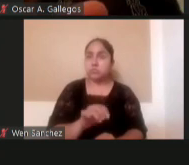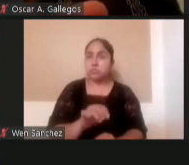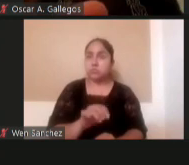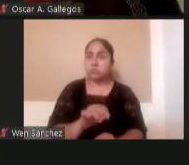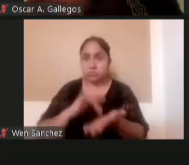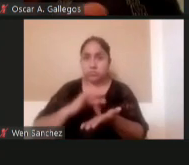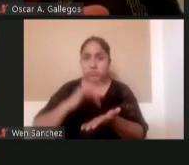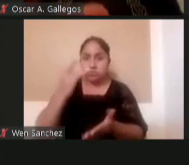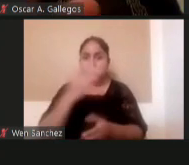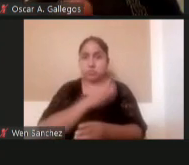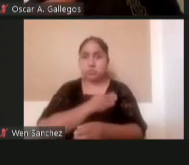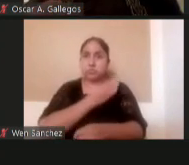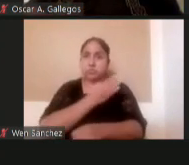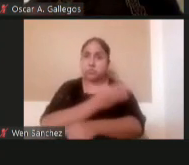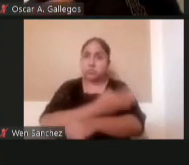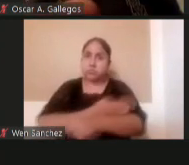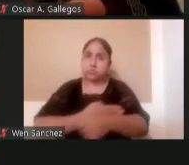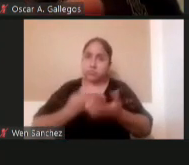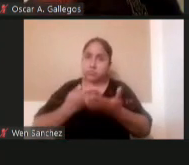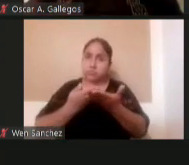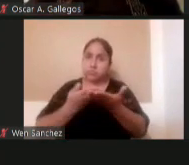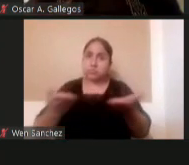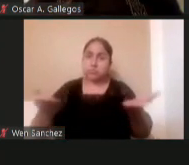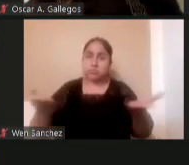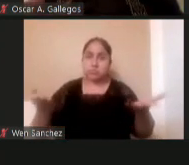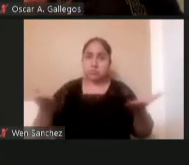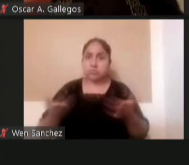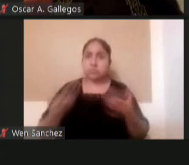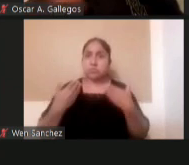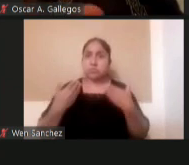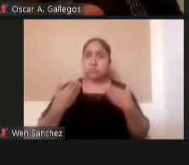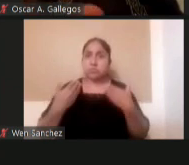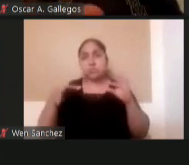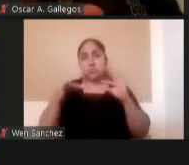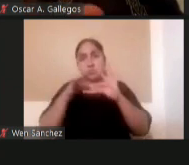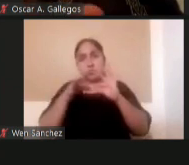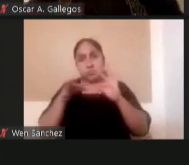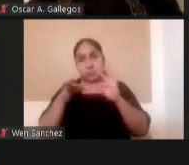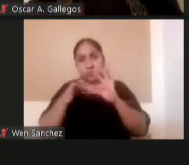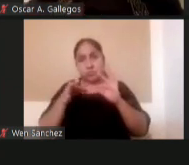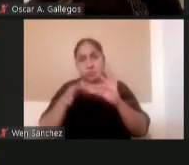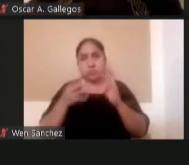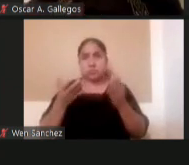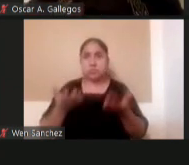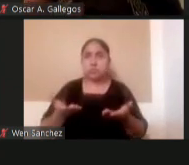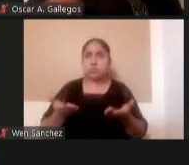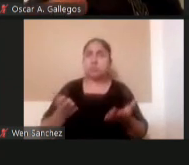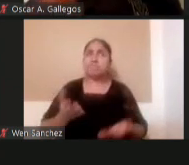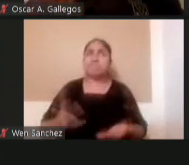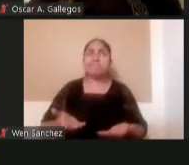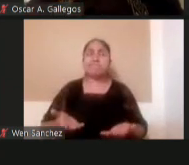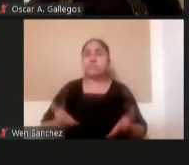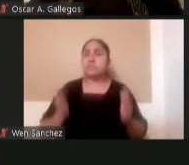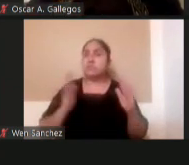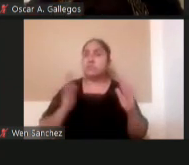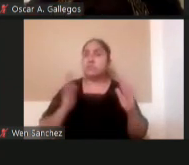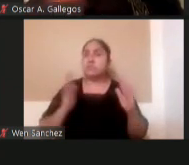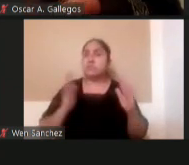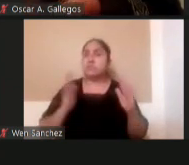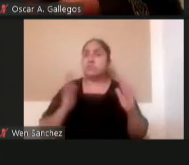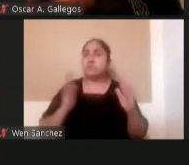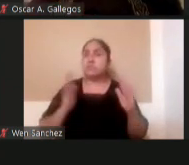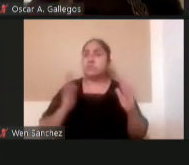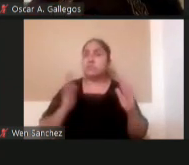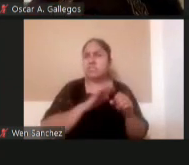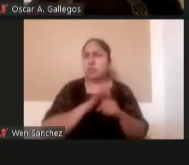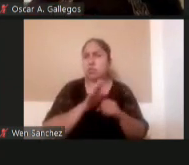a todas y a todos. Quiero manifestar que independientemente si en los hogares tengan aire, refrigeración,